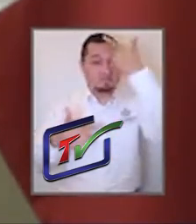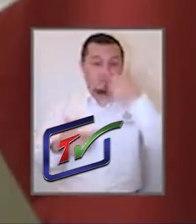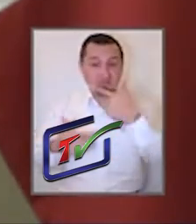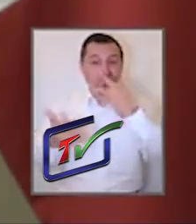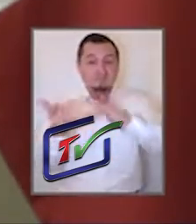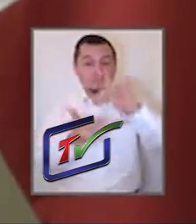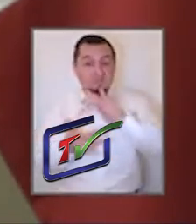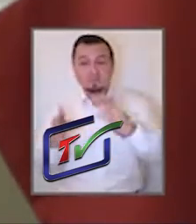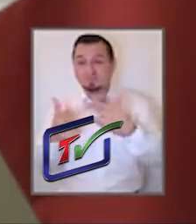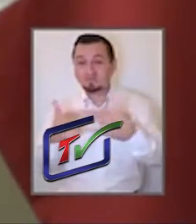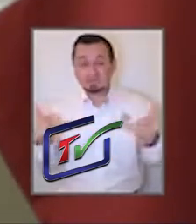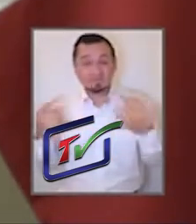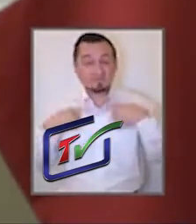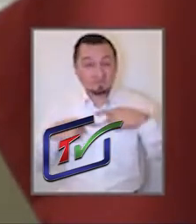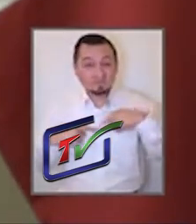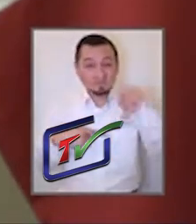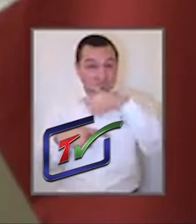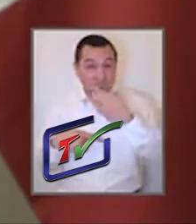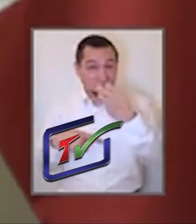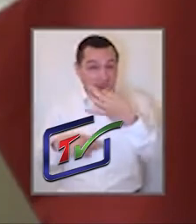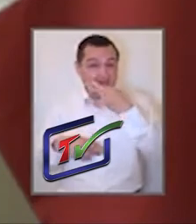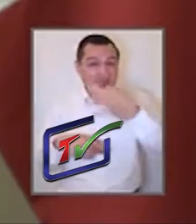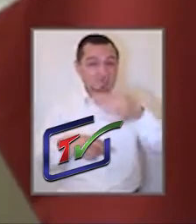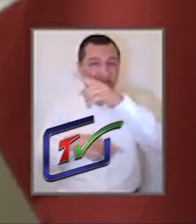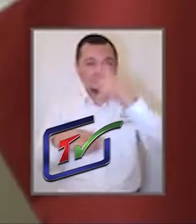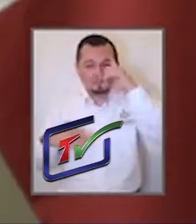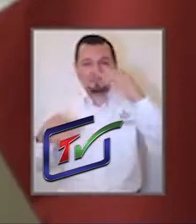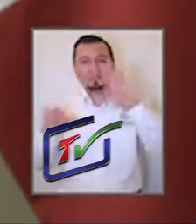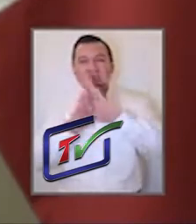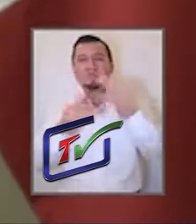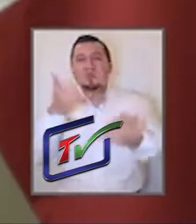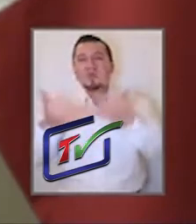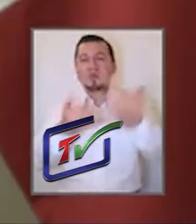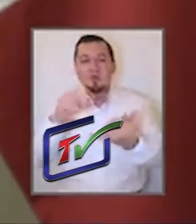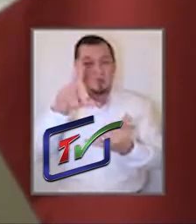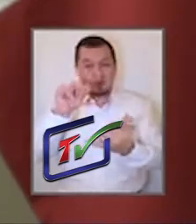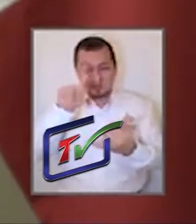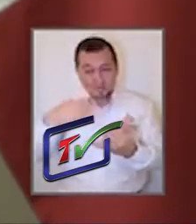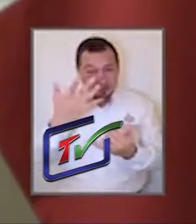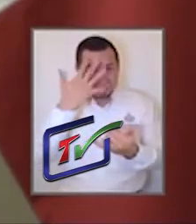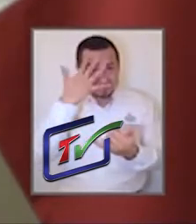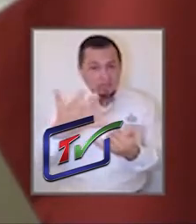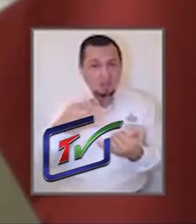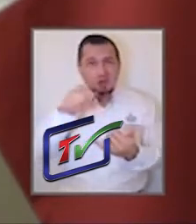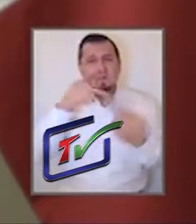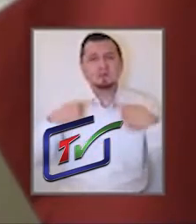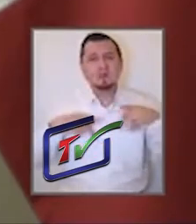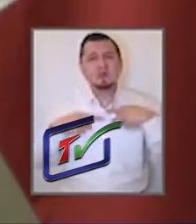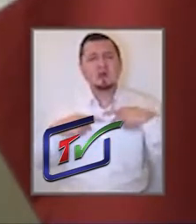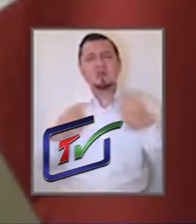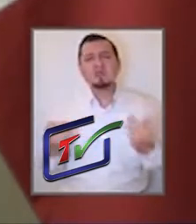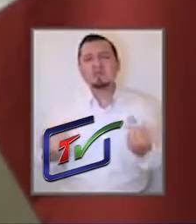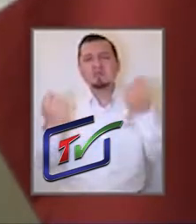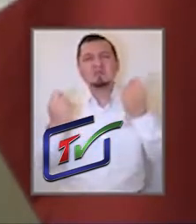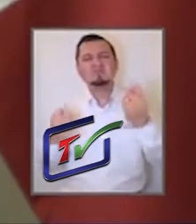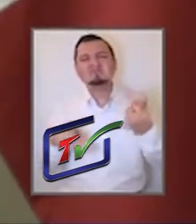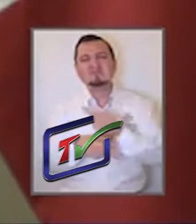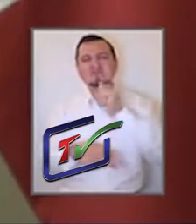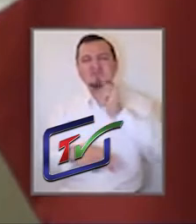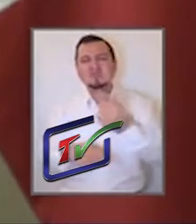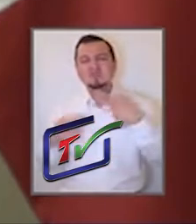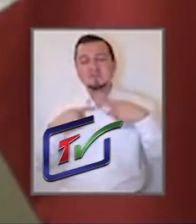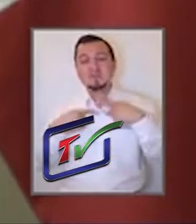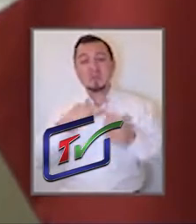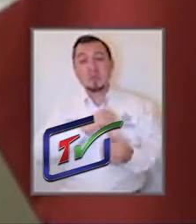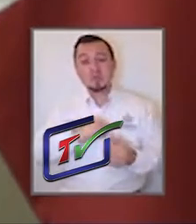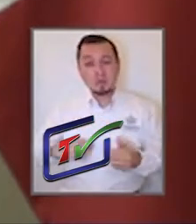hay actividad en las noches durante semana. Entonces, es importante entenderlo y creo que también va a ser muy importante